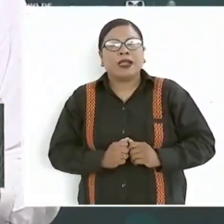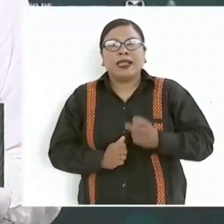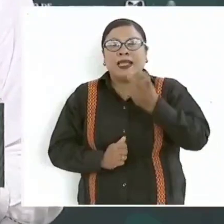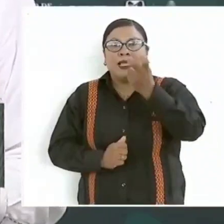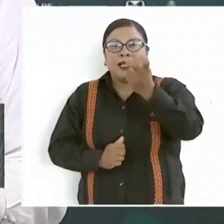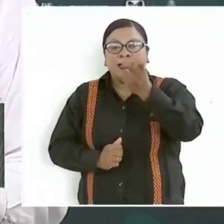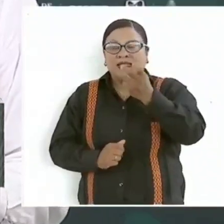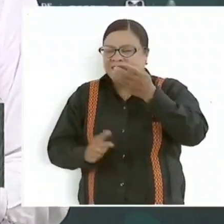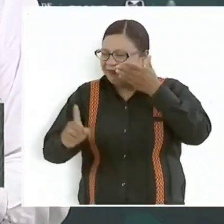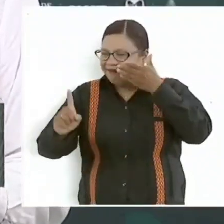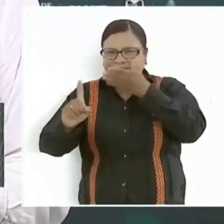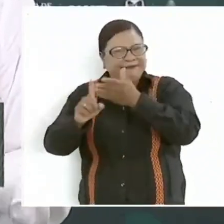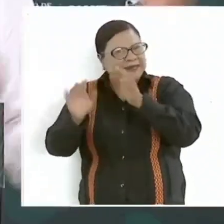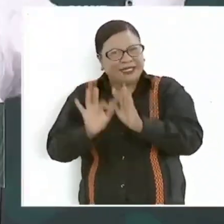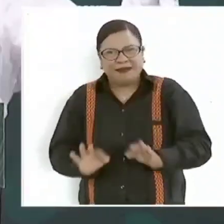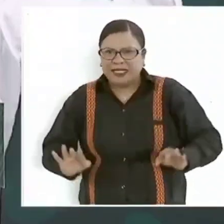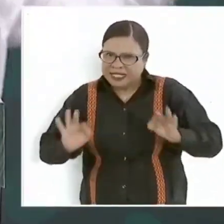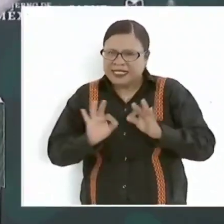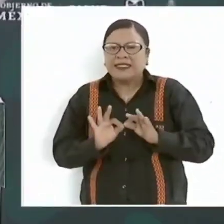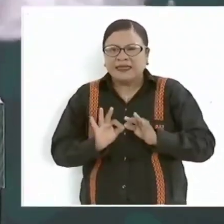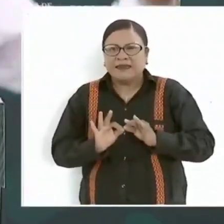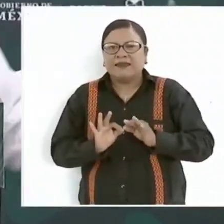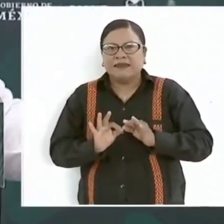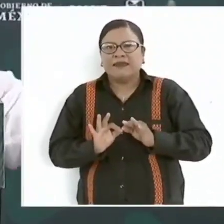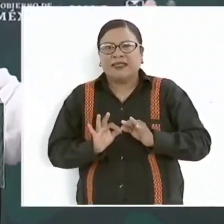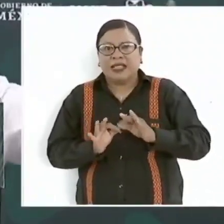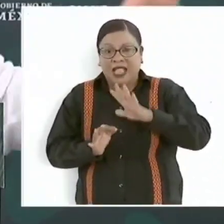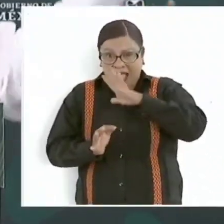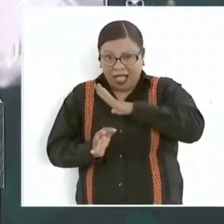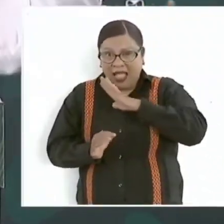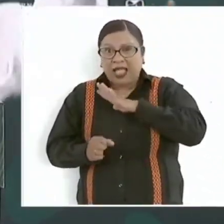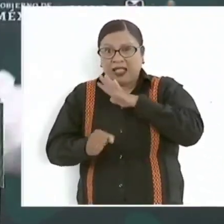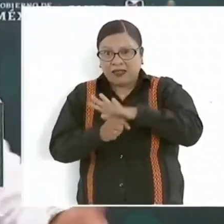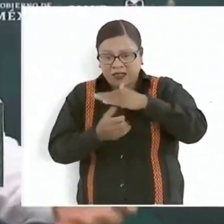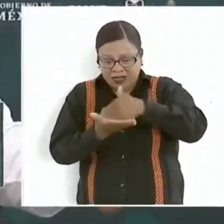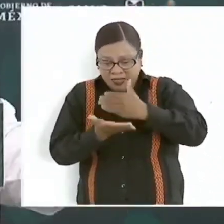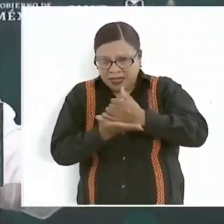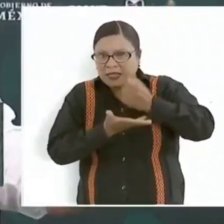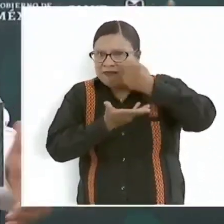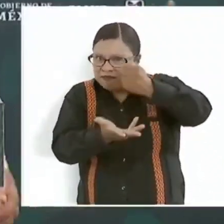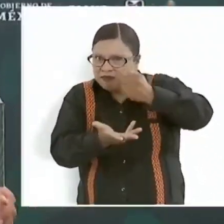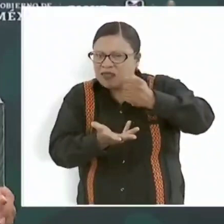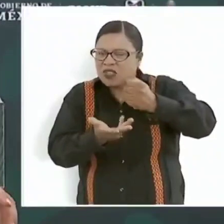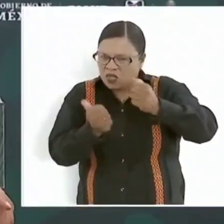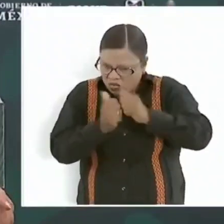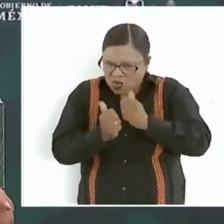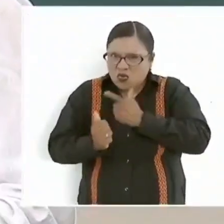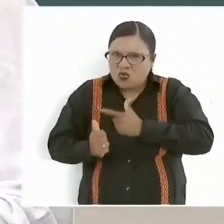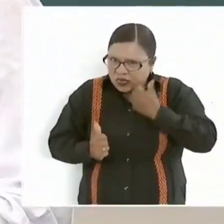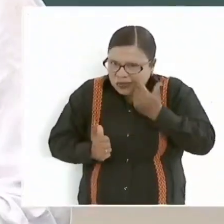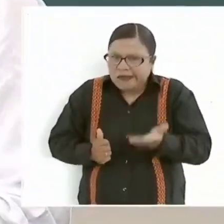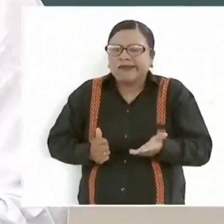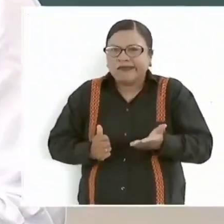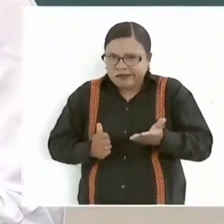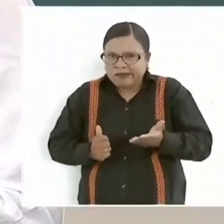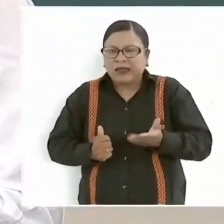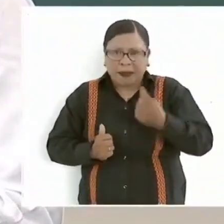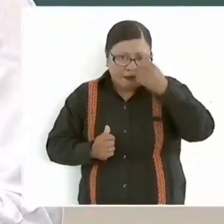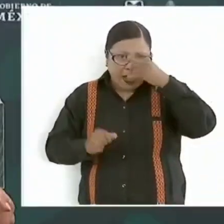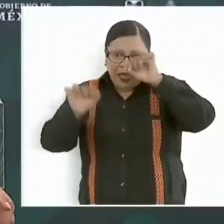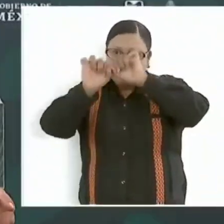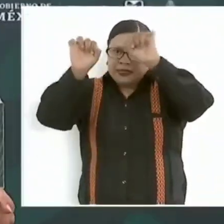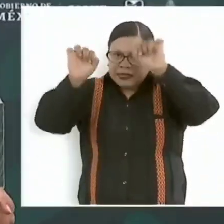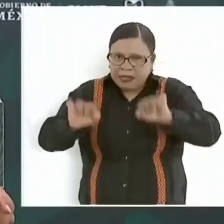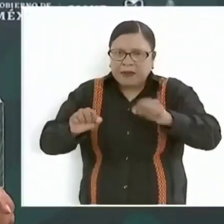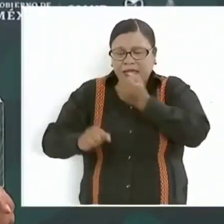principal desafío, que tenemos el presupuesto, tenemos la voluntad para tener un sistema de salud